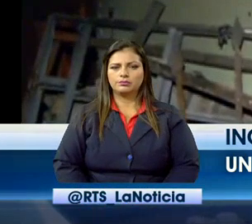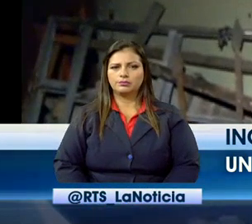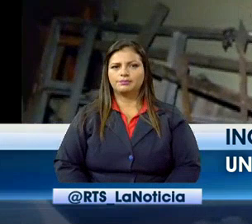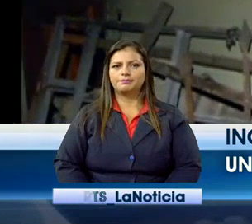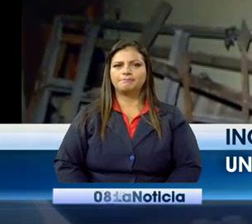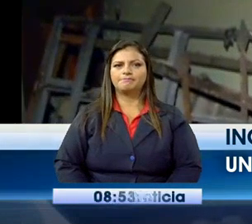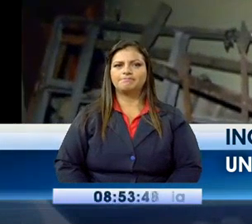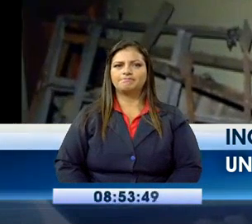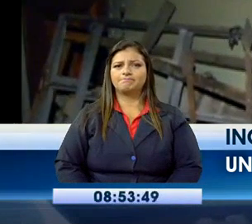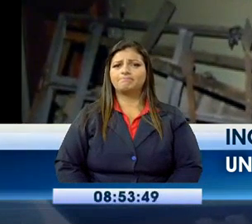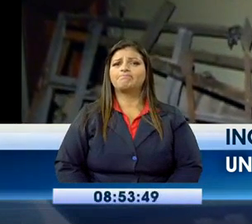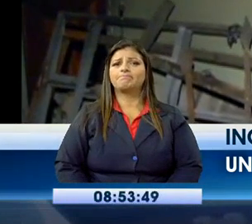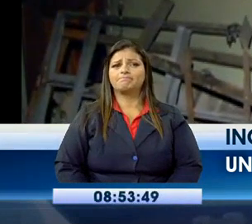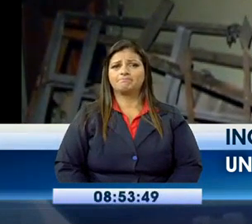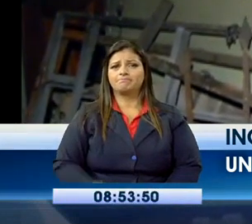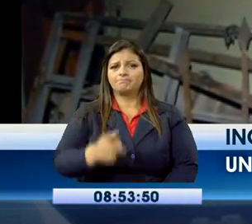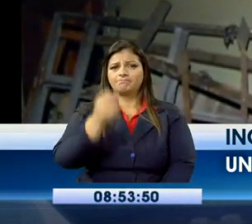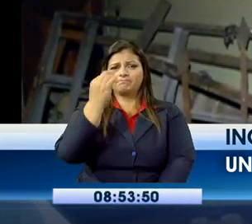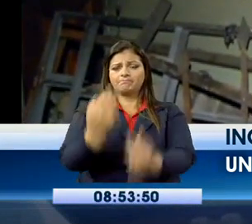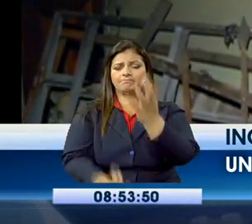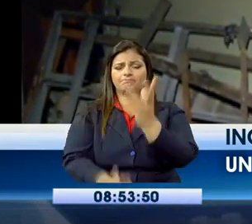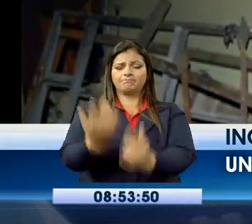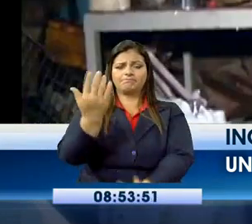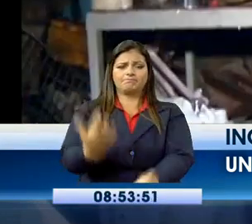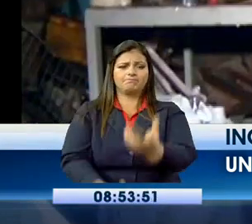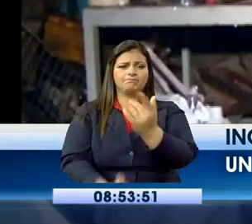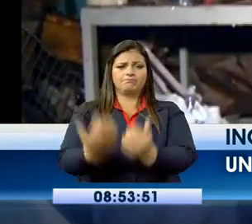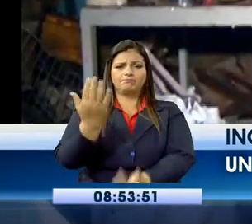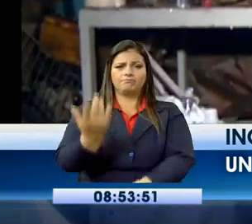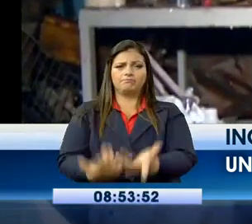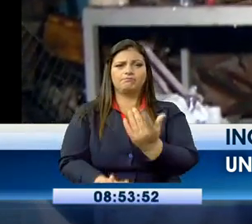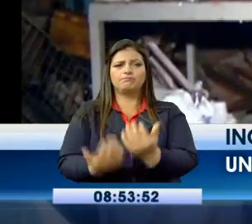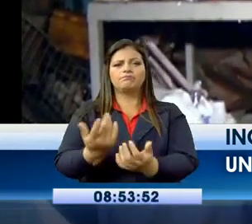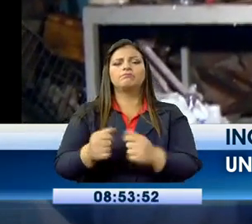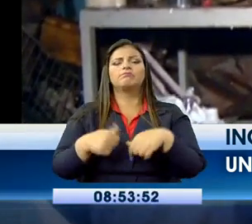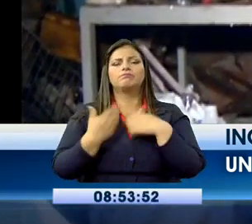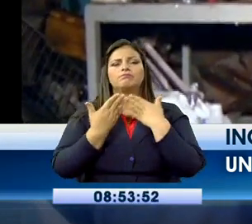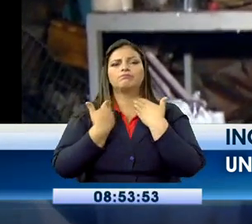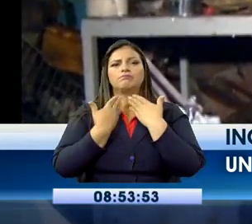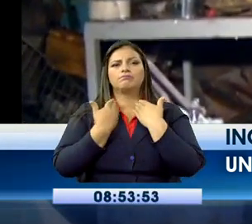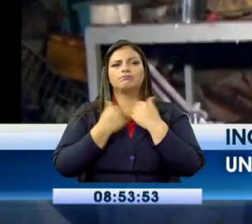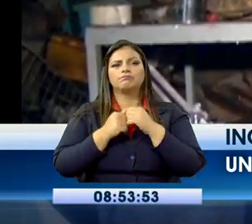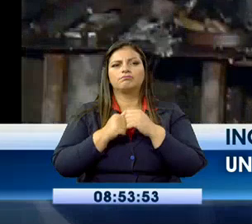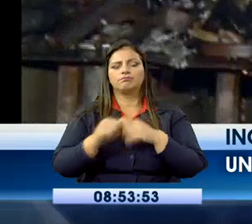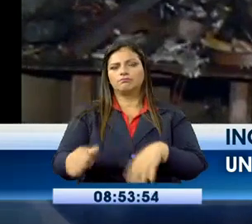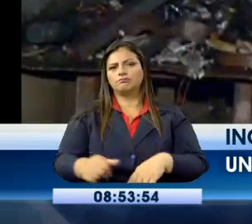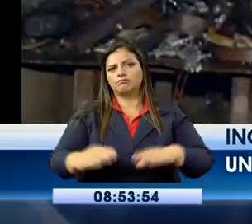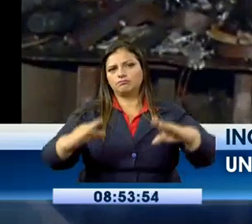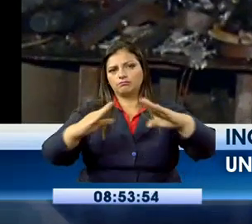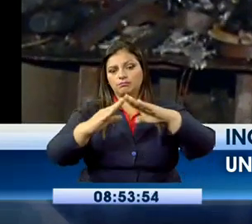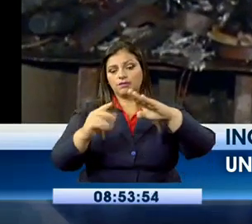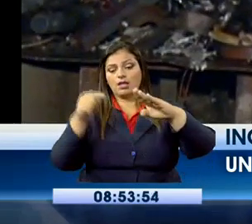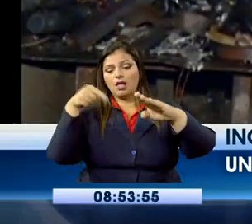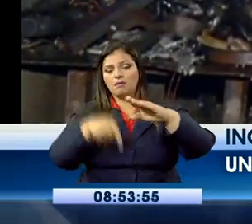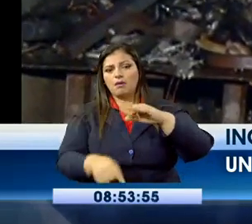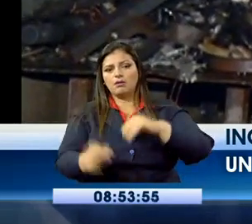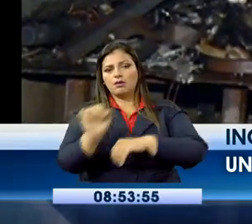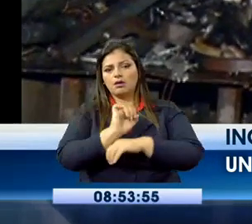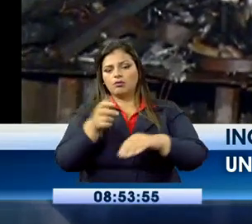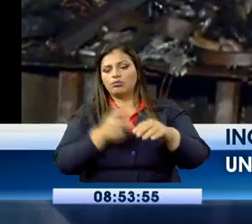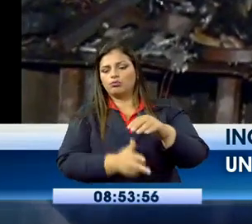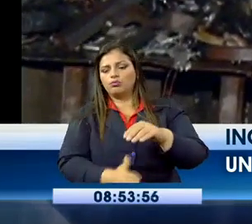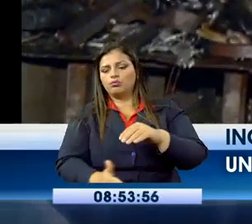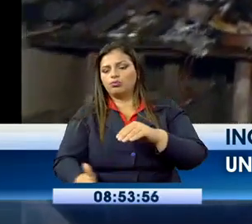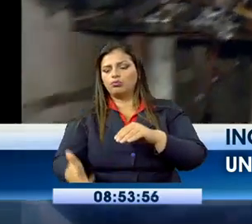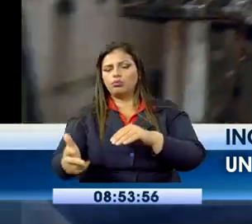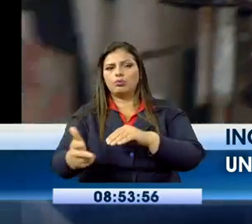Se trató de un incendio que se suscitó en las calles Calicuchima y Los Ríos, en Guayaquil. Un garaje del sector empezó a arder, de ahí que los